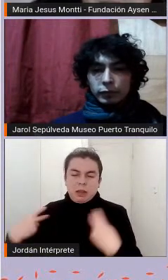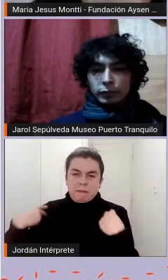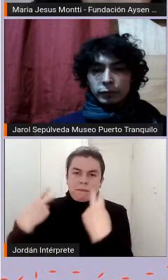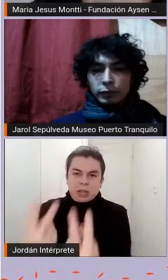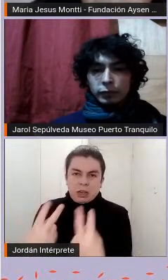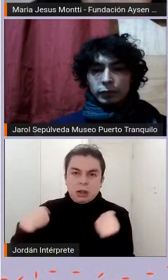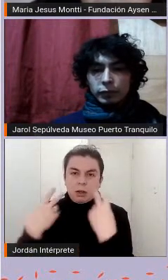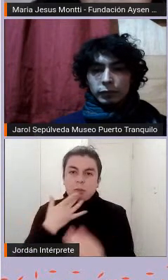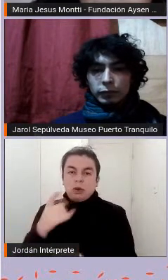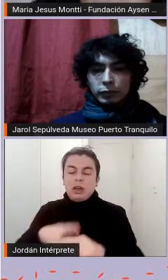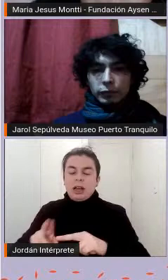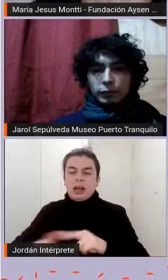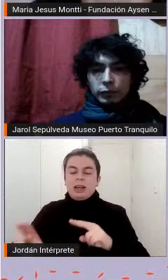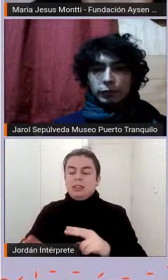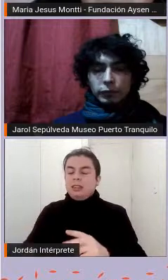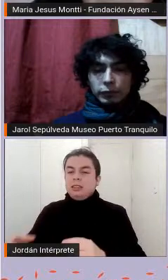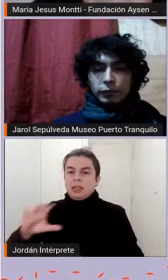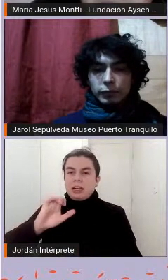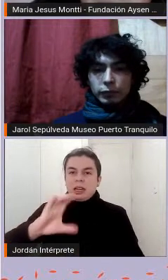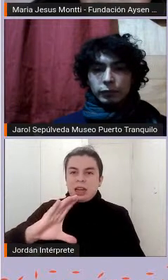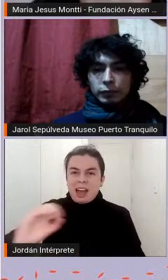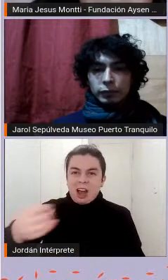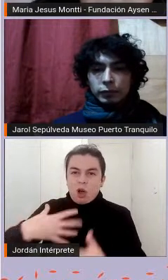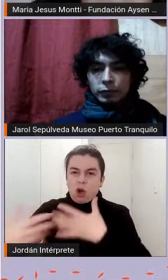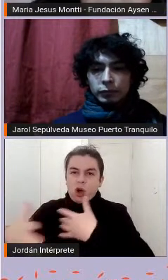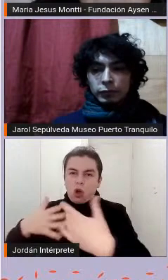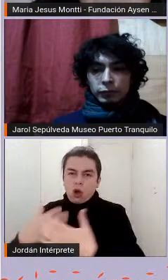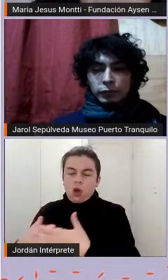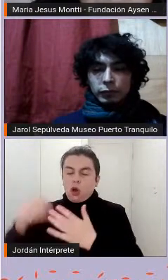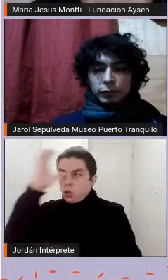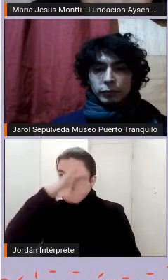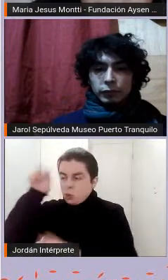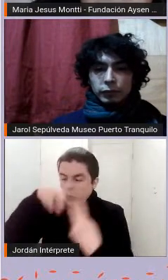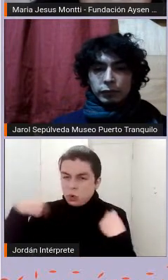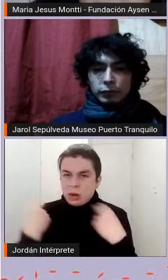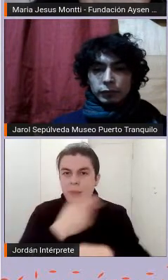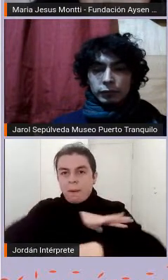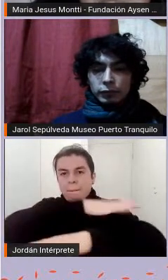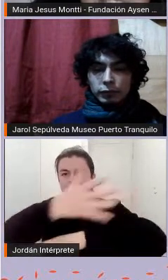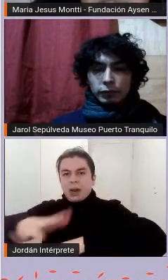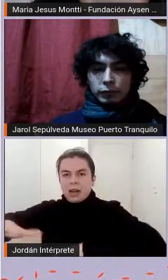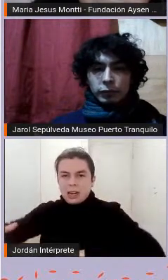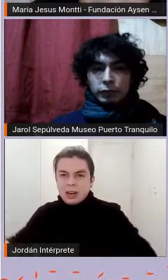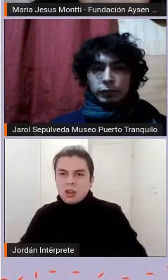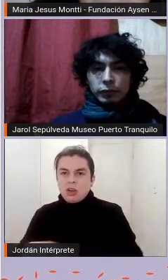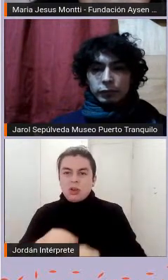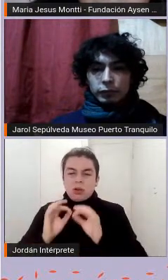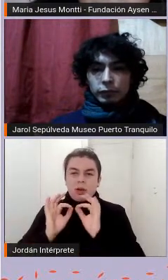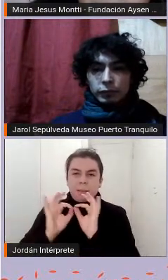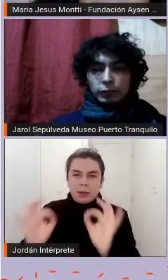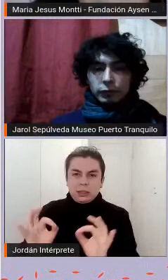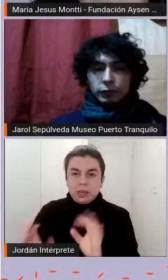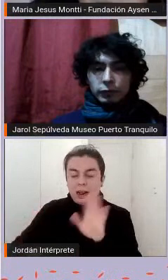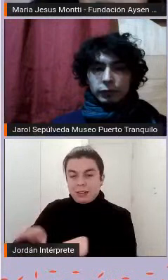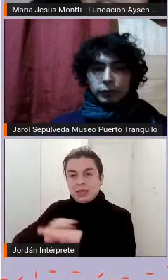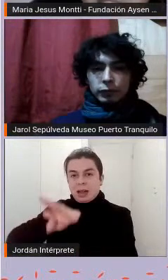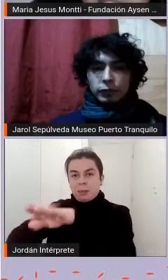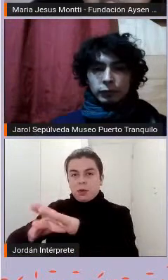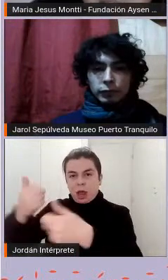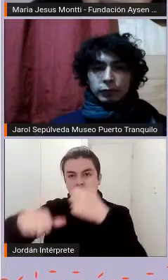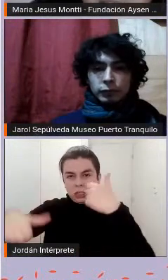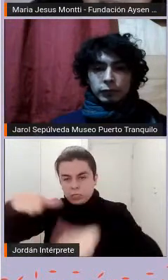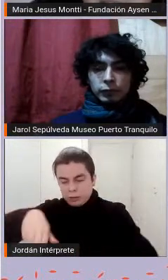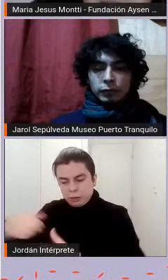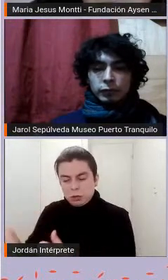en realizar ecoturismo marino, turismo de intereses especiales y también muchas veces apoyan expediciones científicas para llegar al lugar.